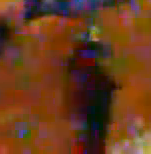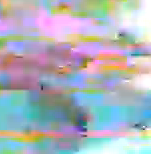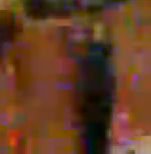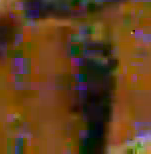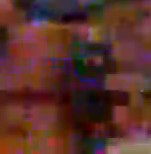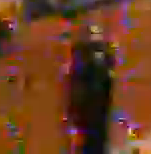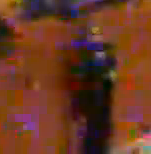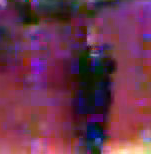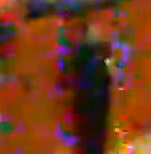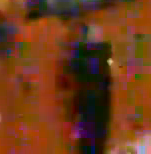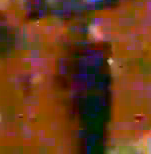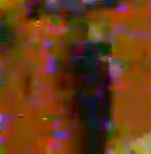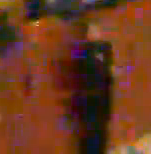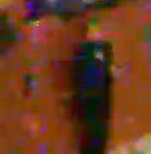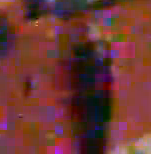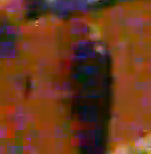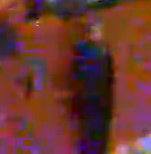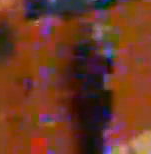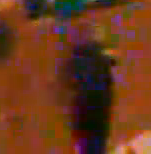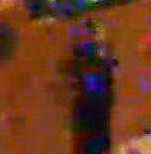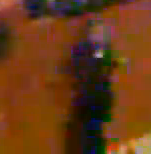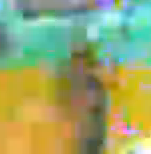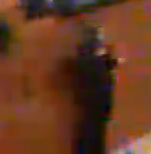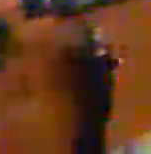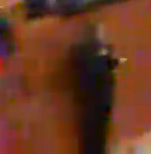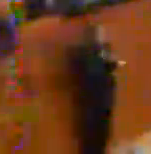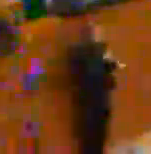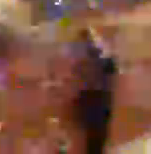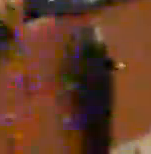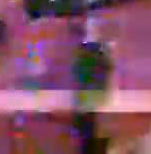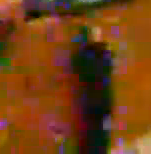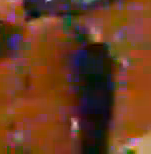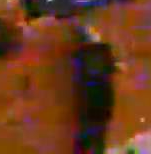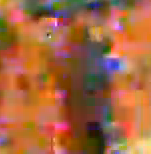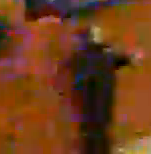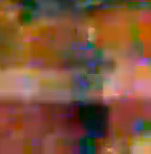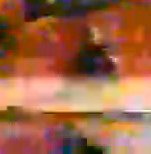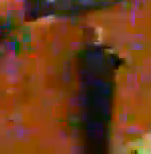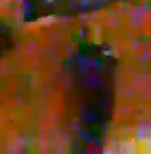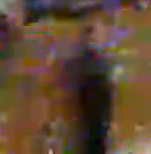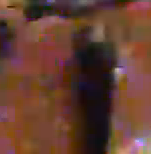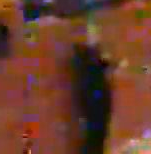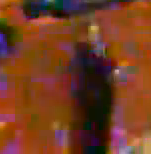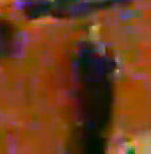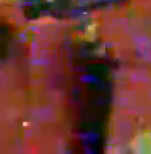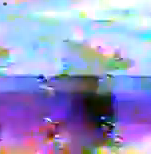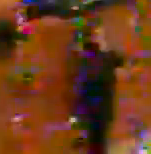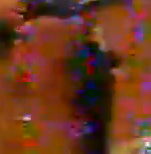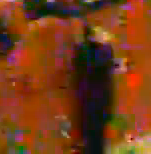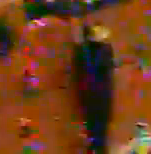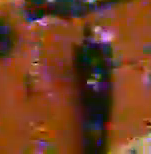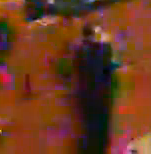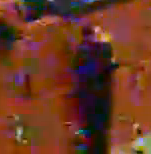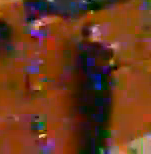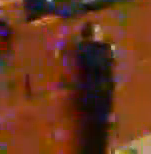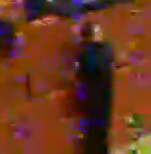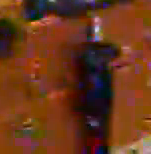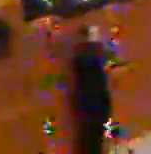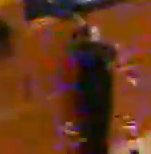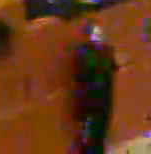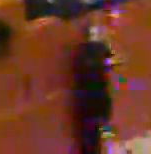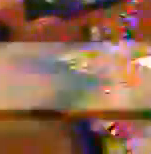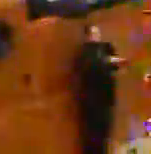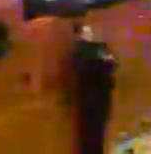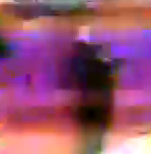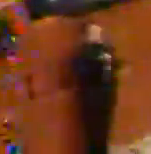pues he tenido la oportunidad desde hace muchos años de seguir los trabajos académicos y las experiencias que se han tenido